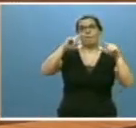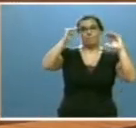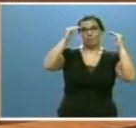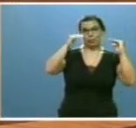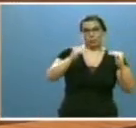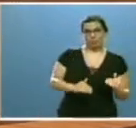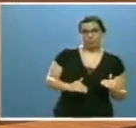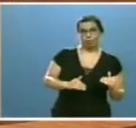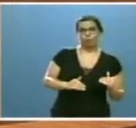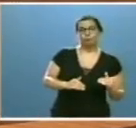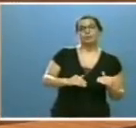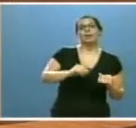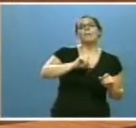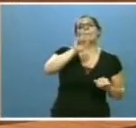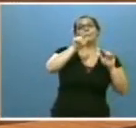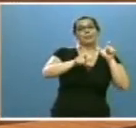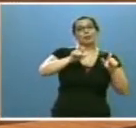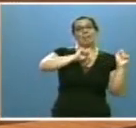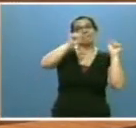vegetativos negativos